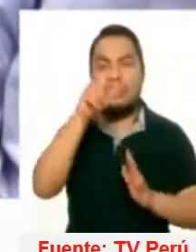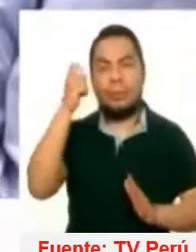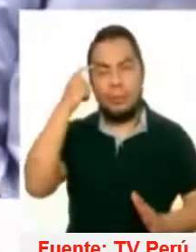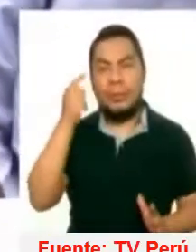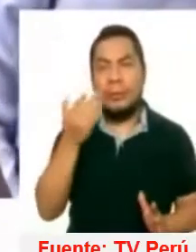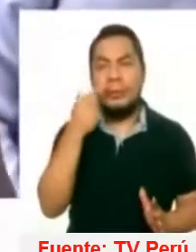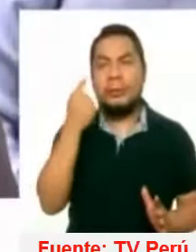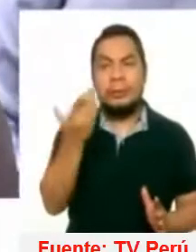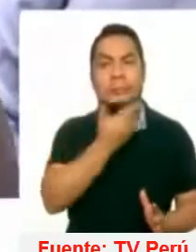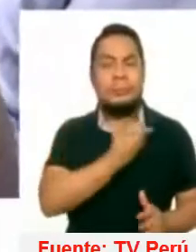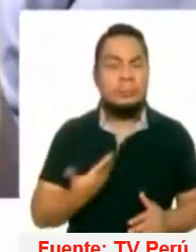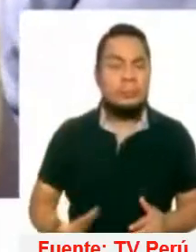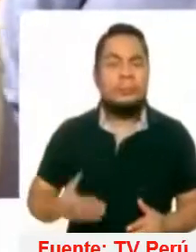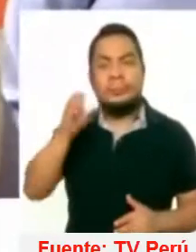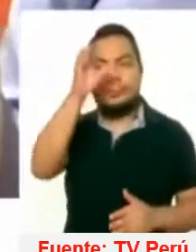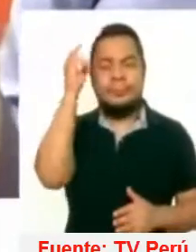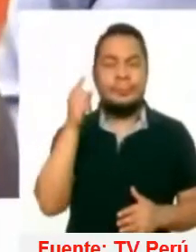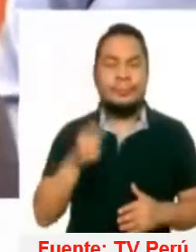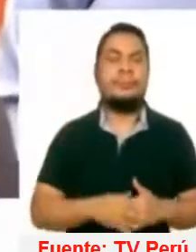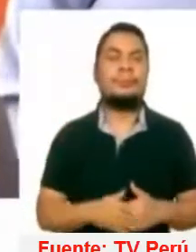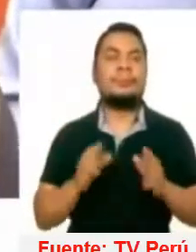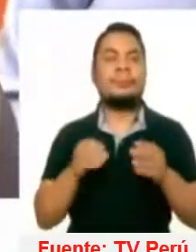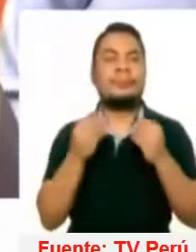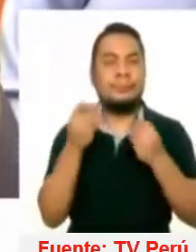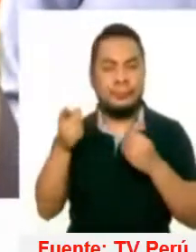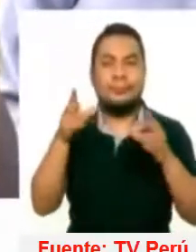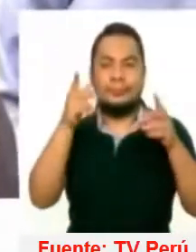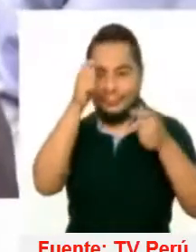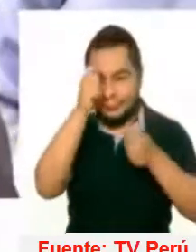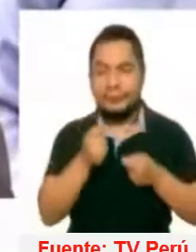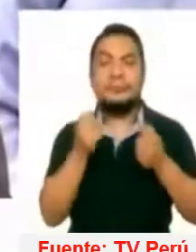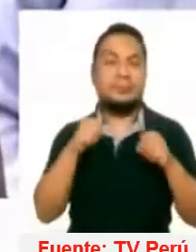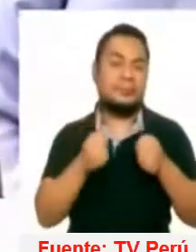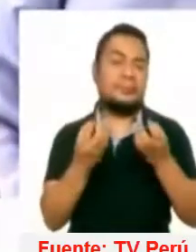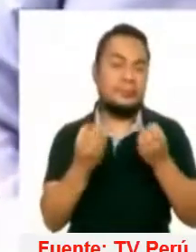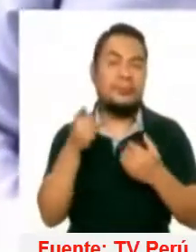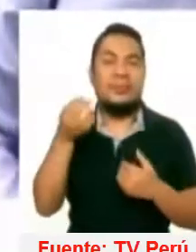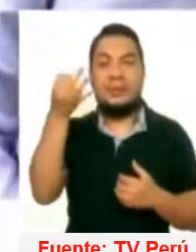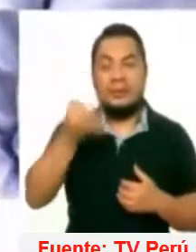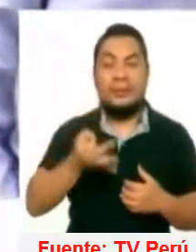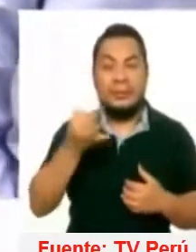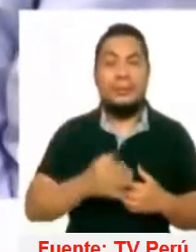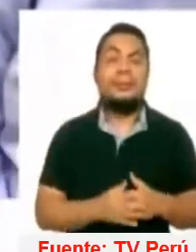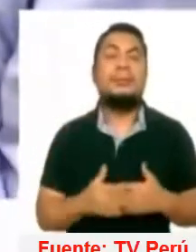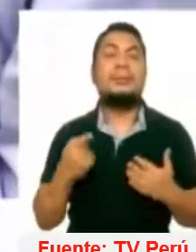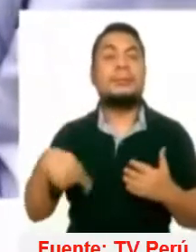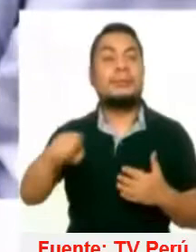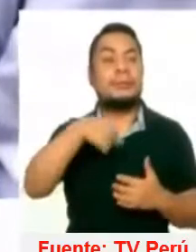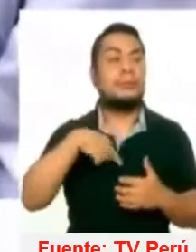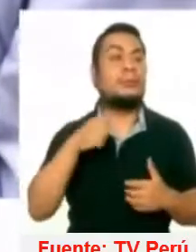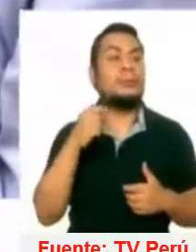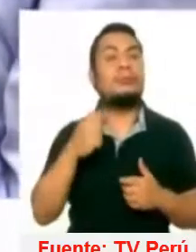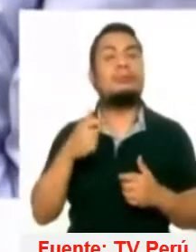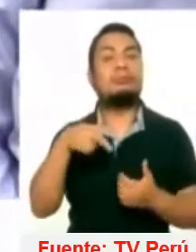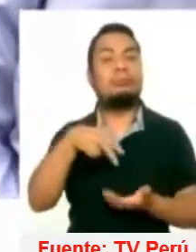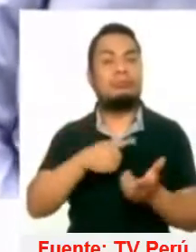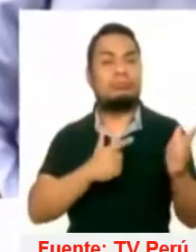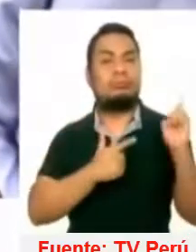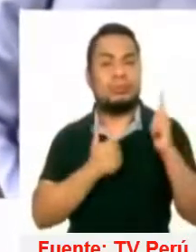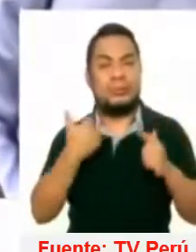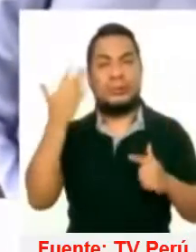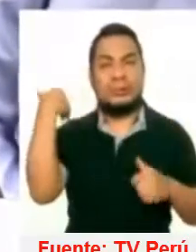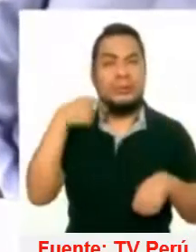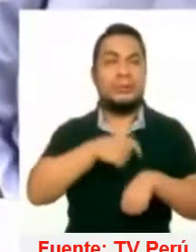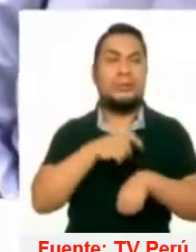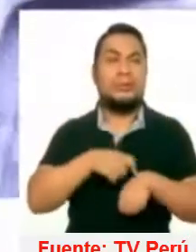política del presidente por reconocernos verdaderamente como soldados que hemos estado